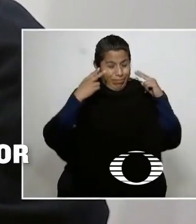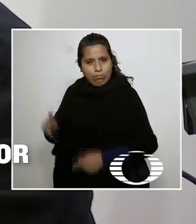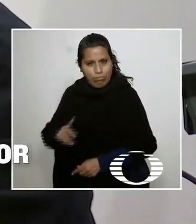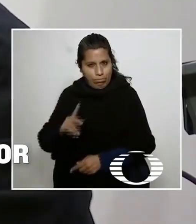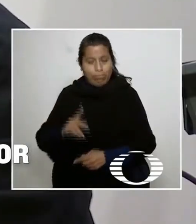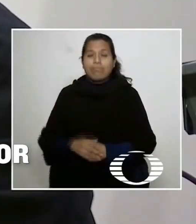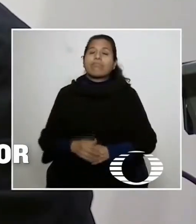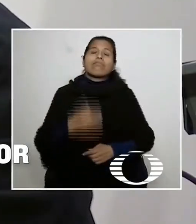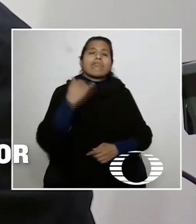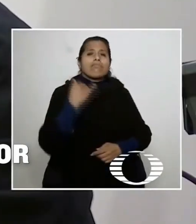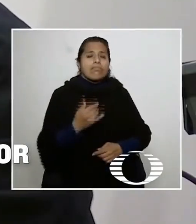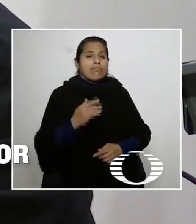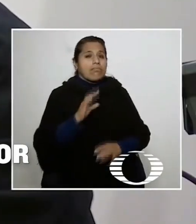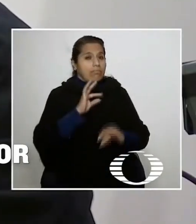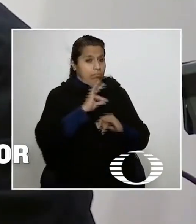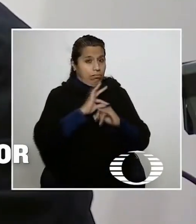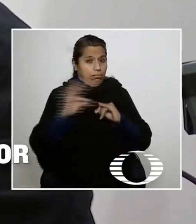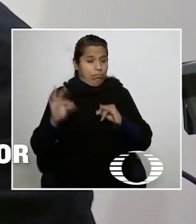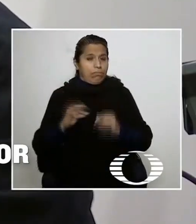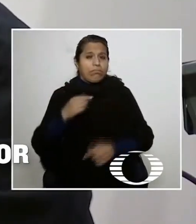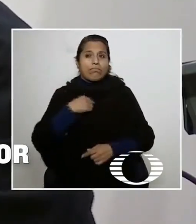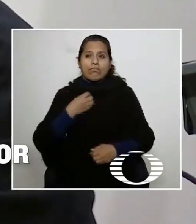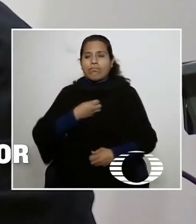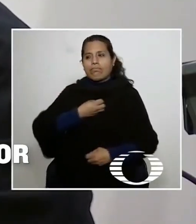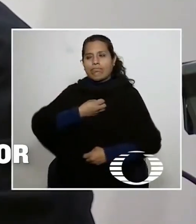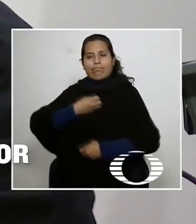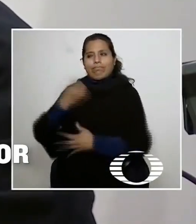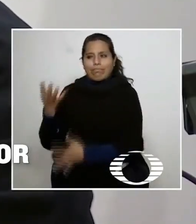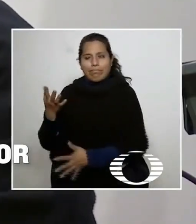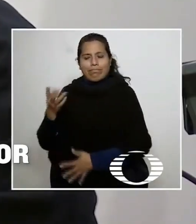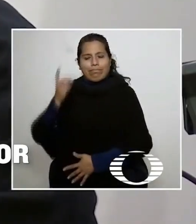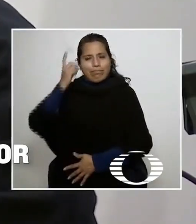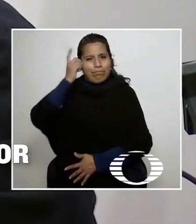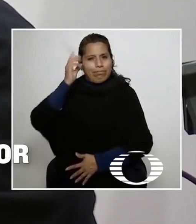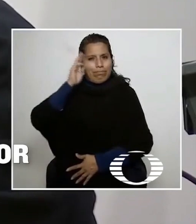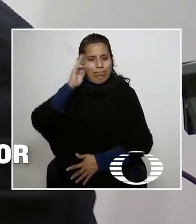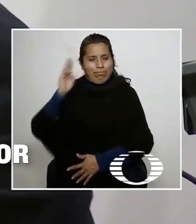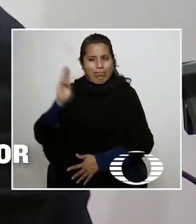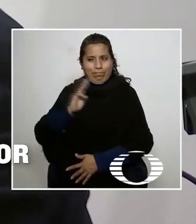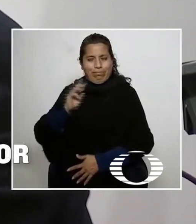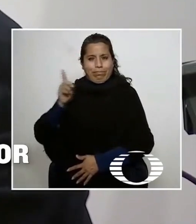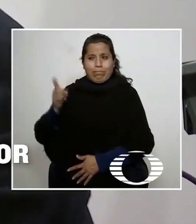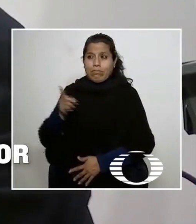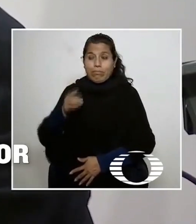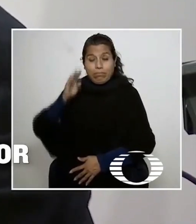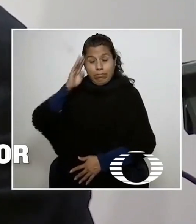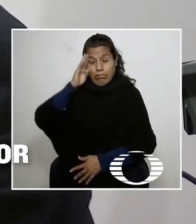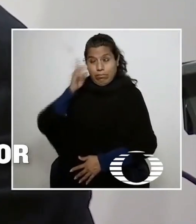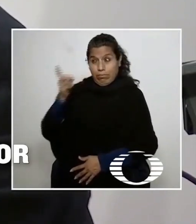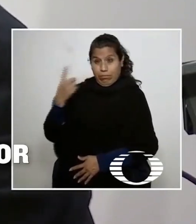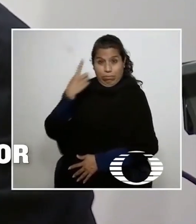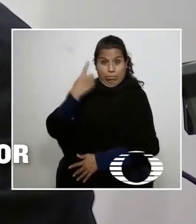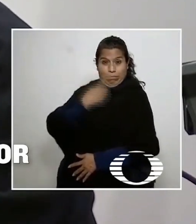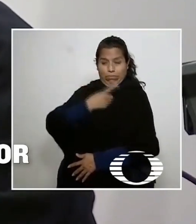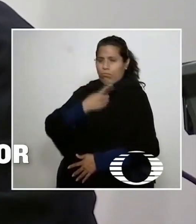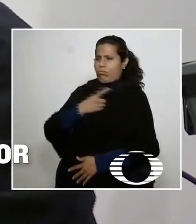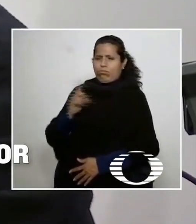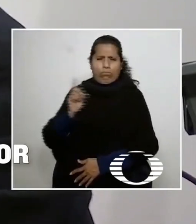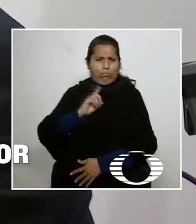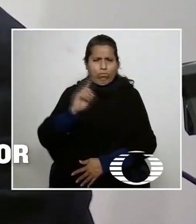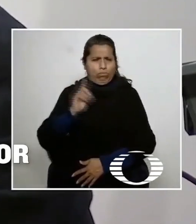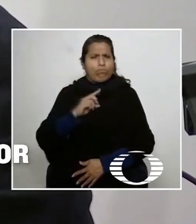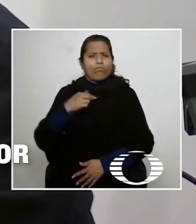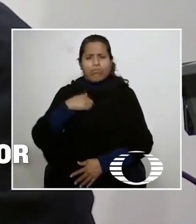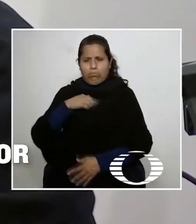pendientes. También expresarle a David Monreal, gobernador de Zacatecas, que no está solo, que tiene todo